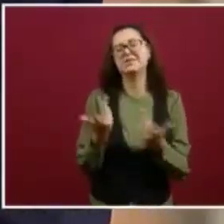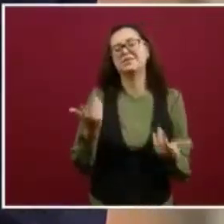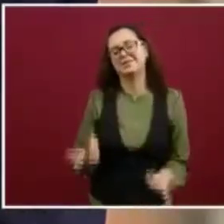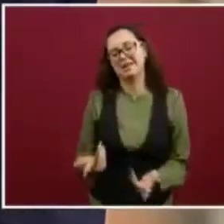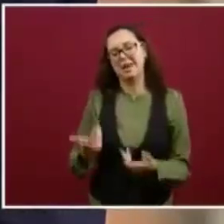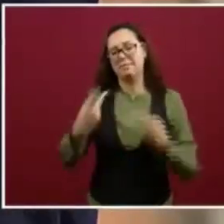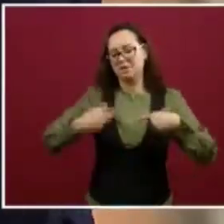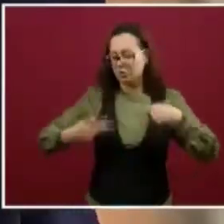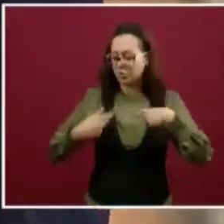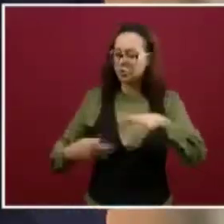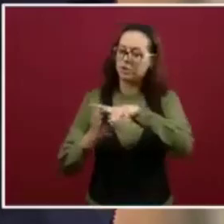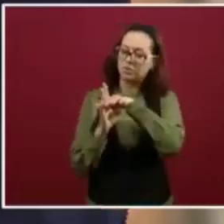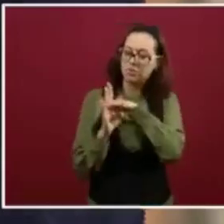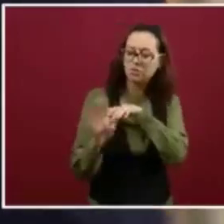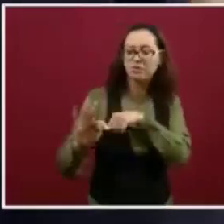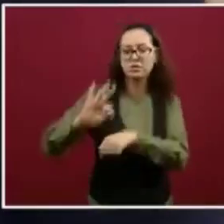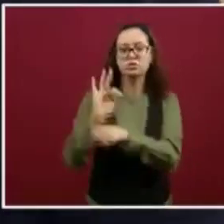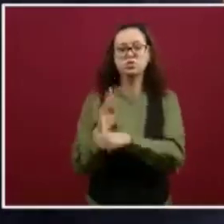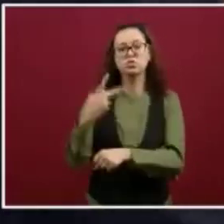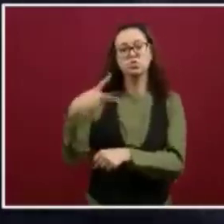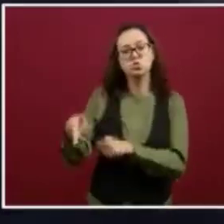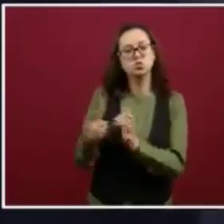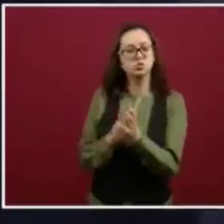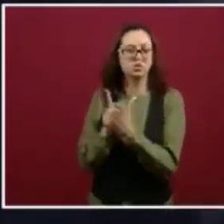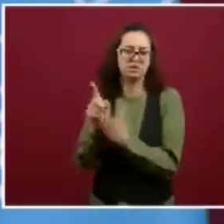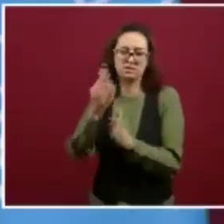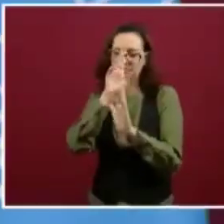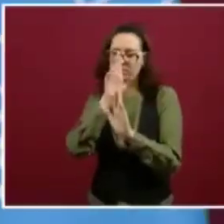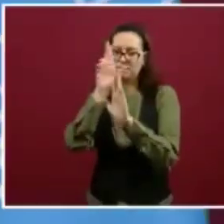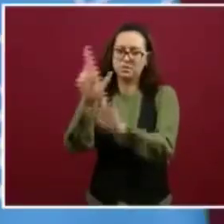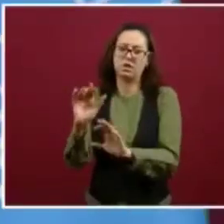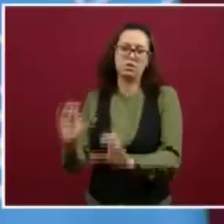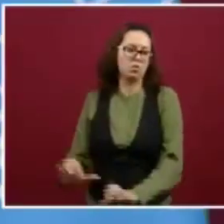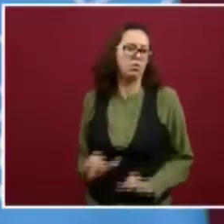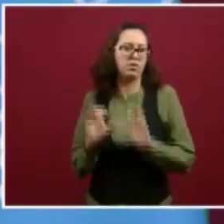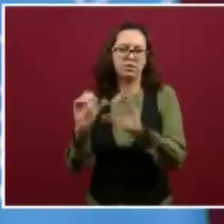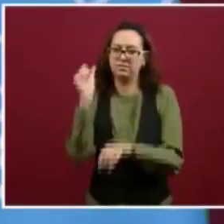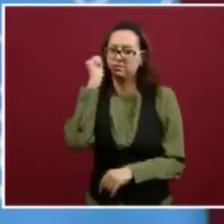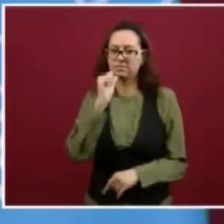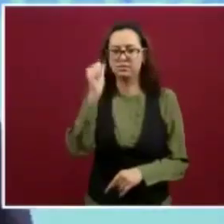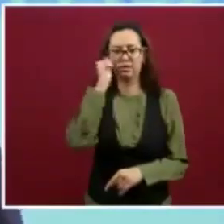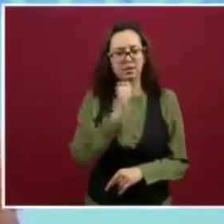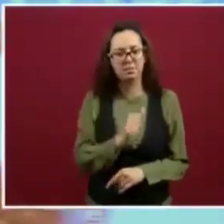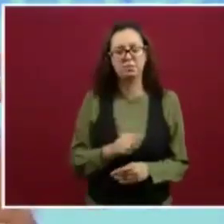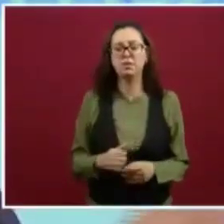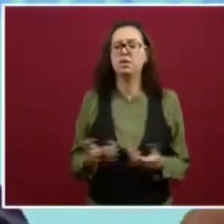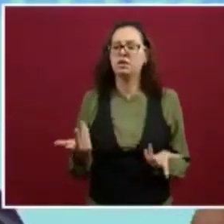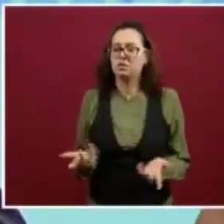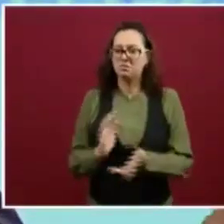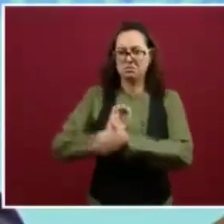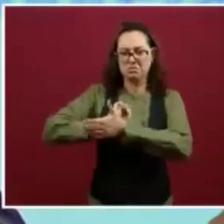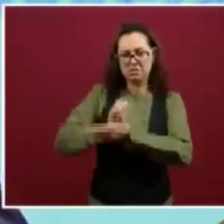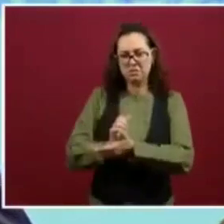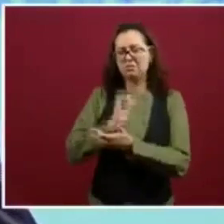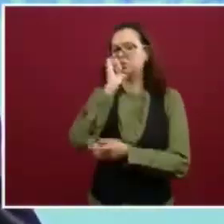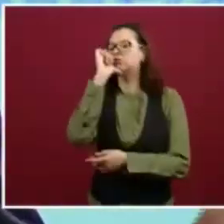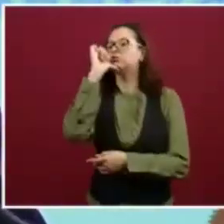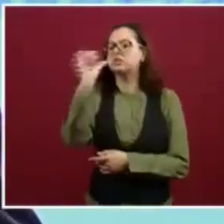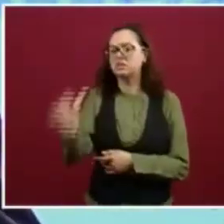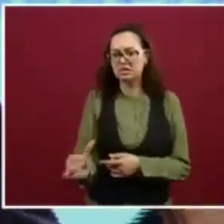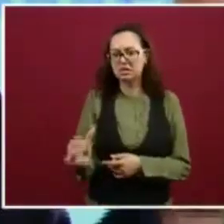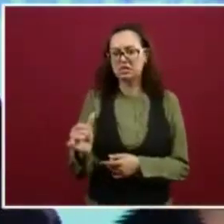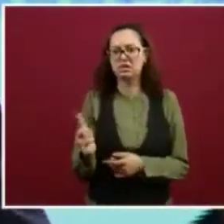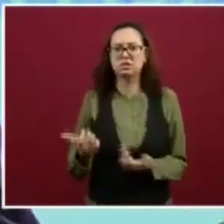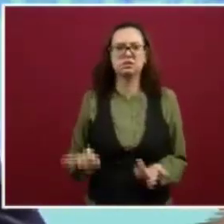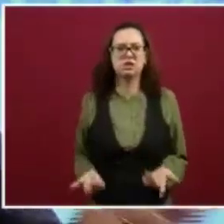el centro. Eso es lo que nos importa, cuidar a las personas en todo su momento, incorporar el principio de no discriminación, que si